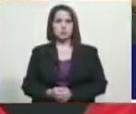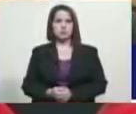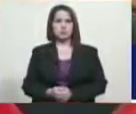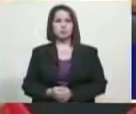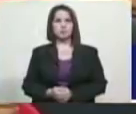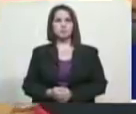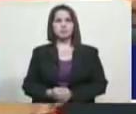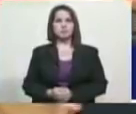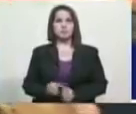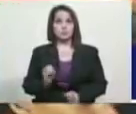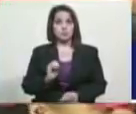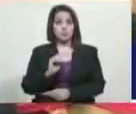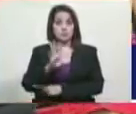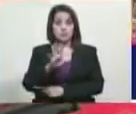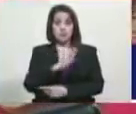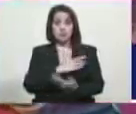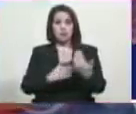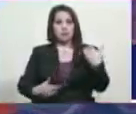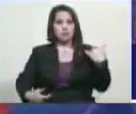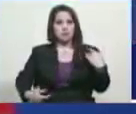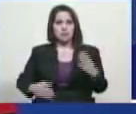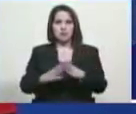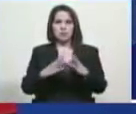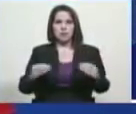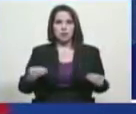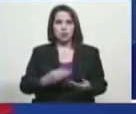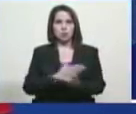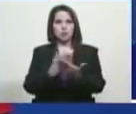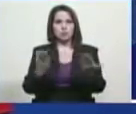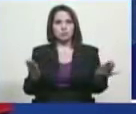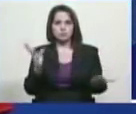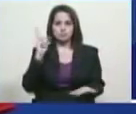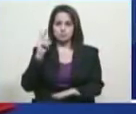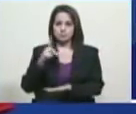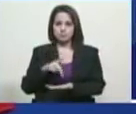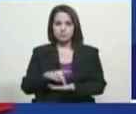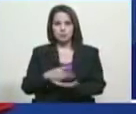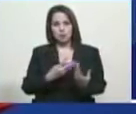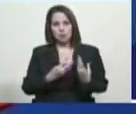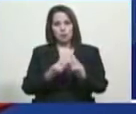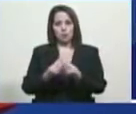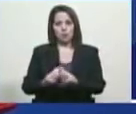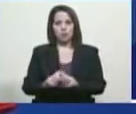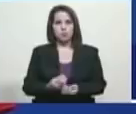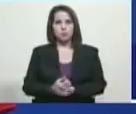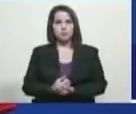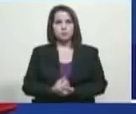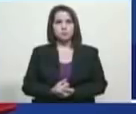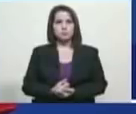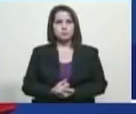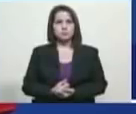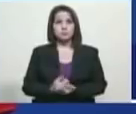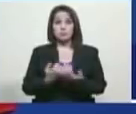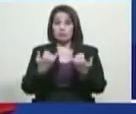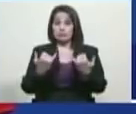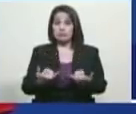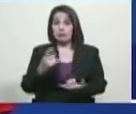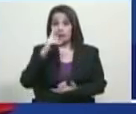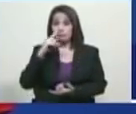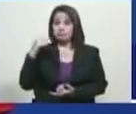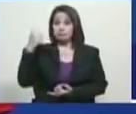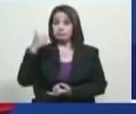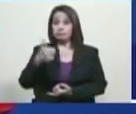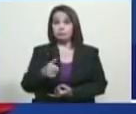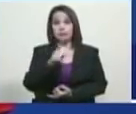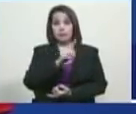Un mensaje para el presidente y todos los que están en este momento acompañándonos. Ya han transcurrido 15